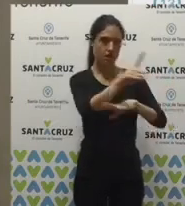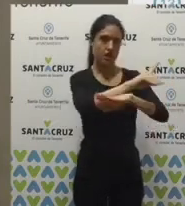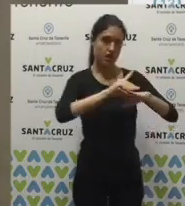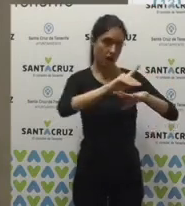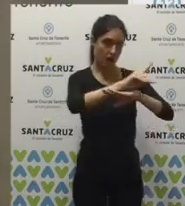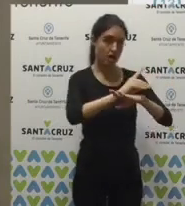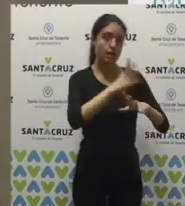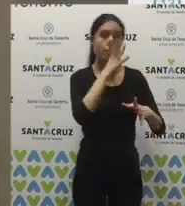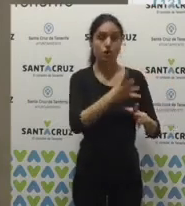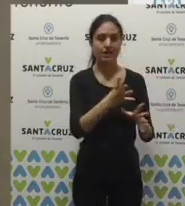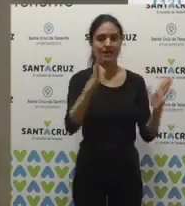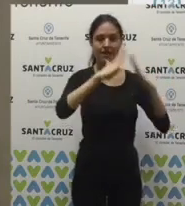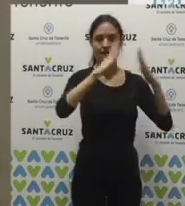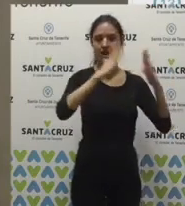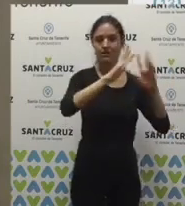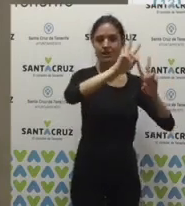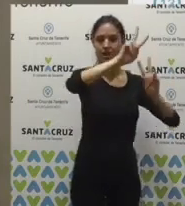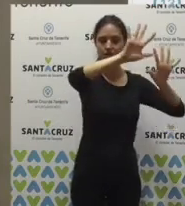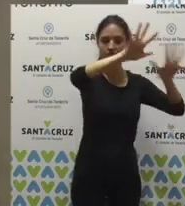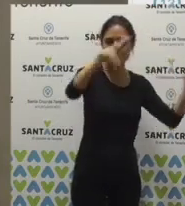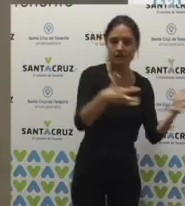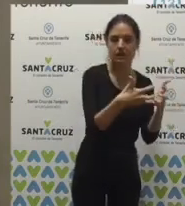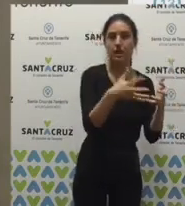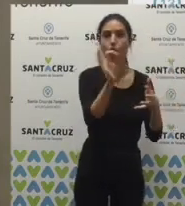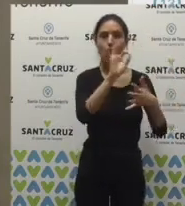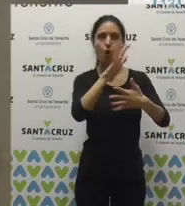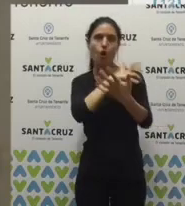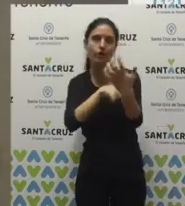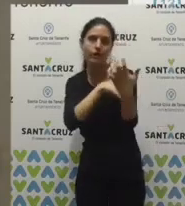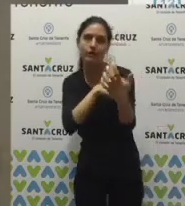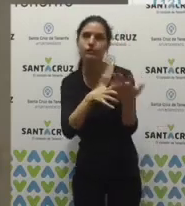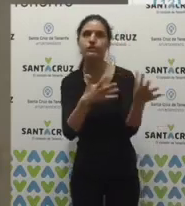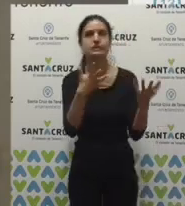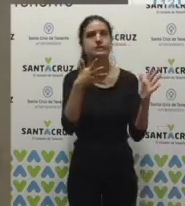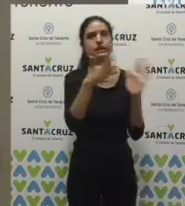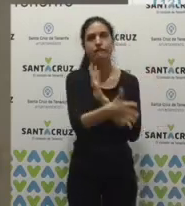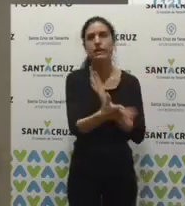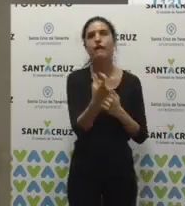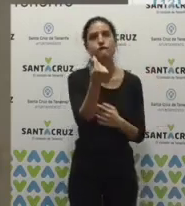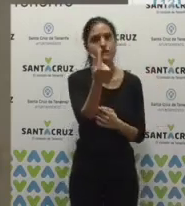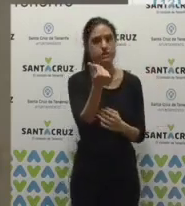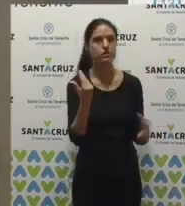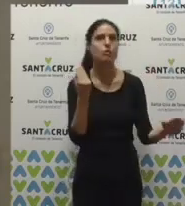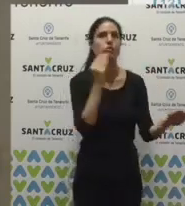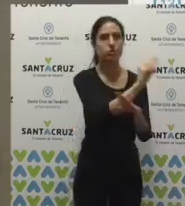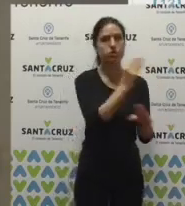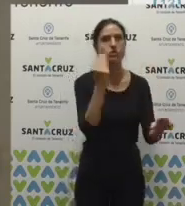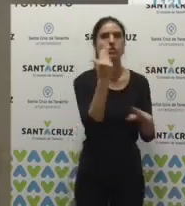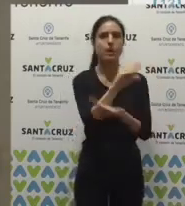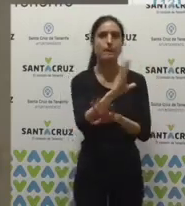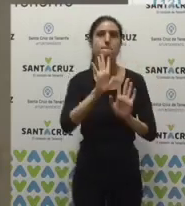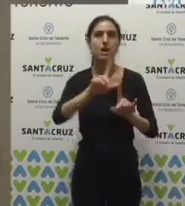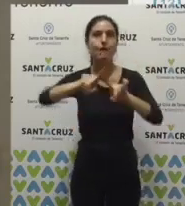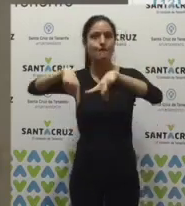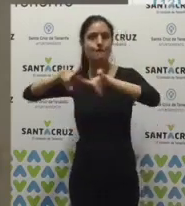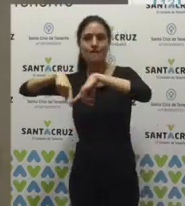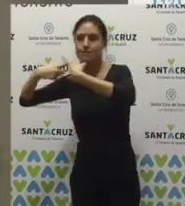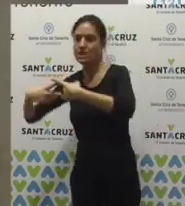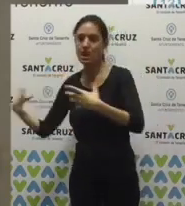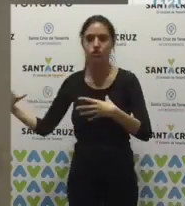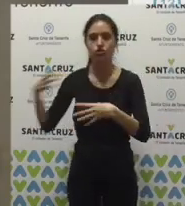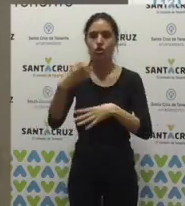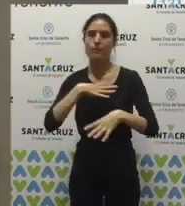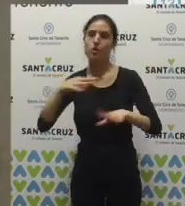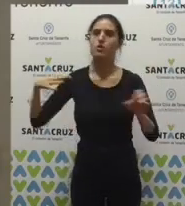y disponer de ordenador o tablet supone un desembolso de dinero que no todos pueden asumir nosotros nos hacemos preguntas